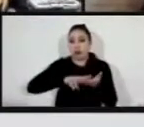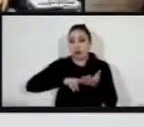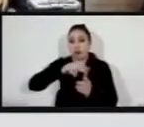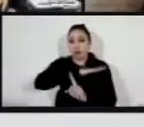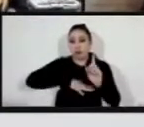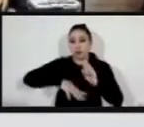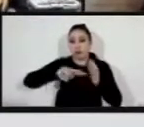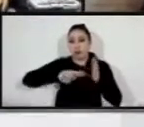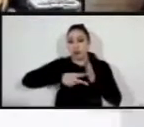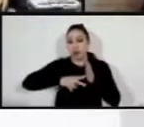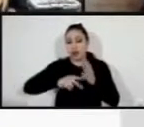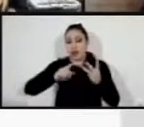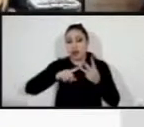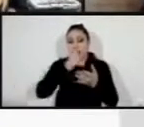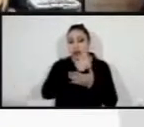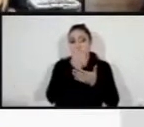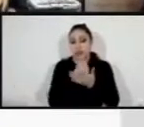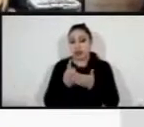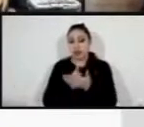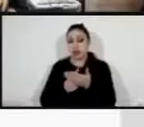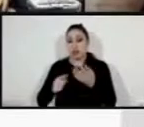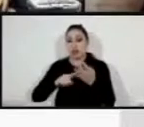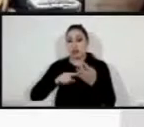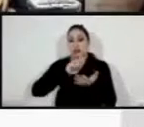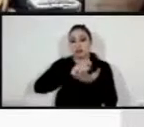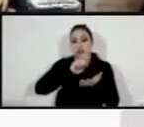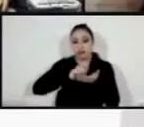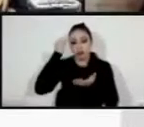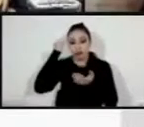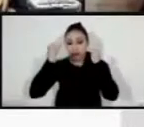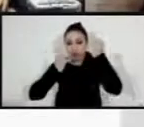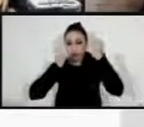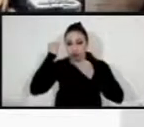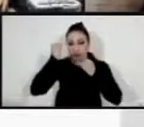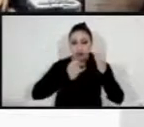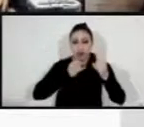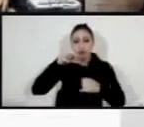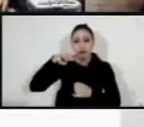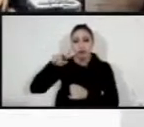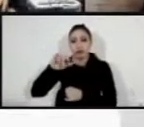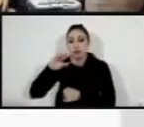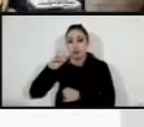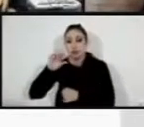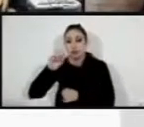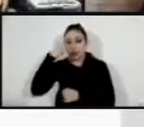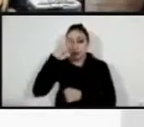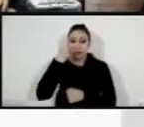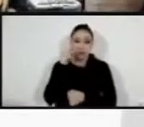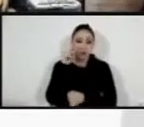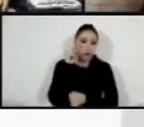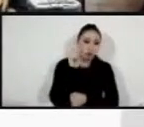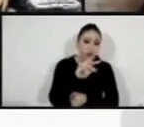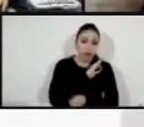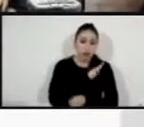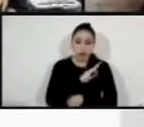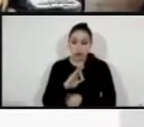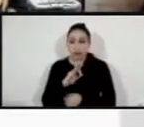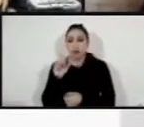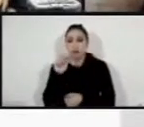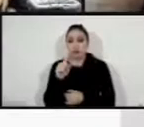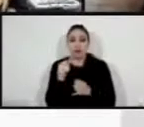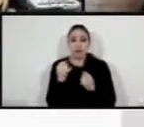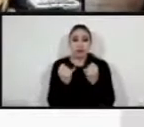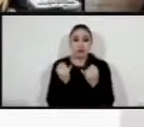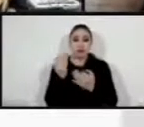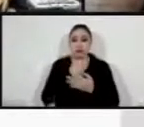el diseño, las letras, los medios audiovisuales, la música y la difusión de nuestra identidad como bien